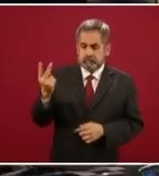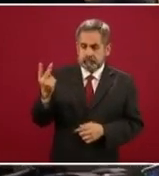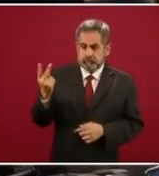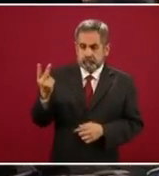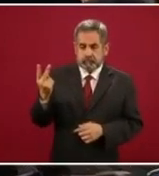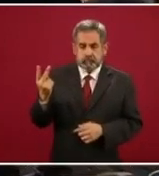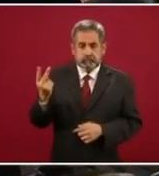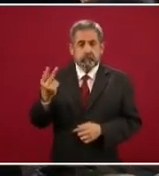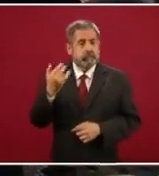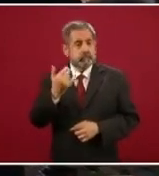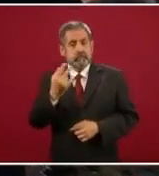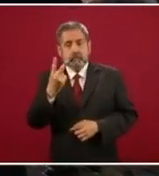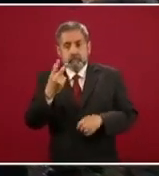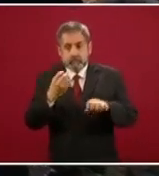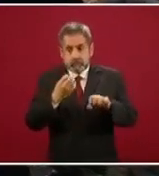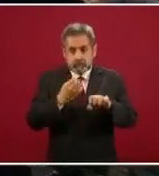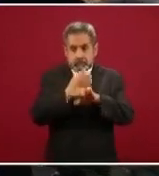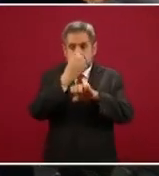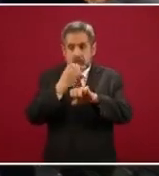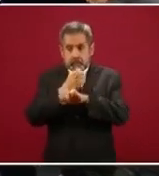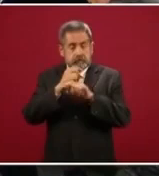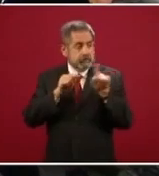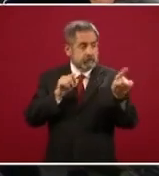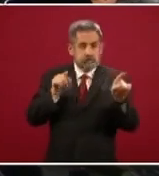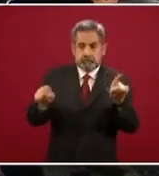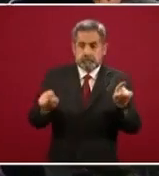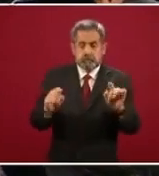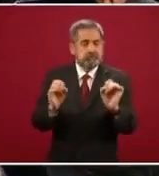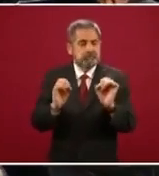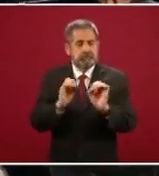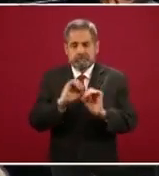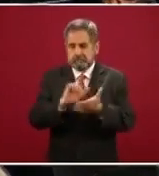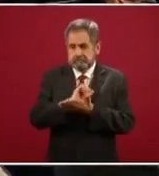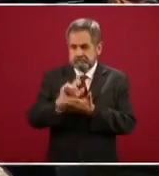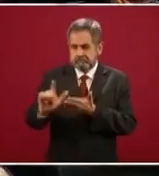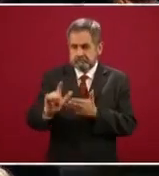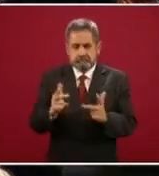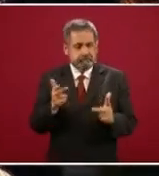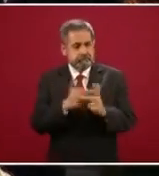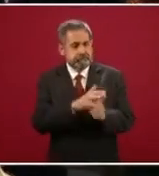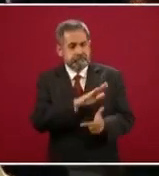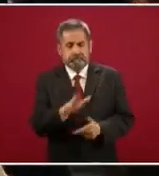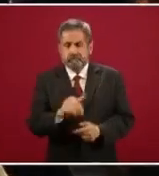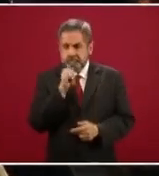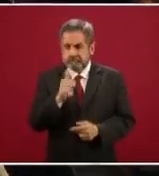y en 2 estados no hubo homicidio.